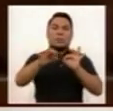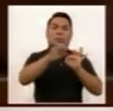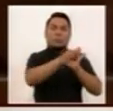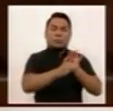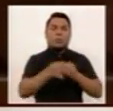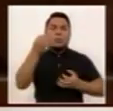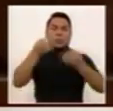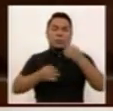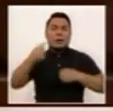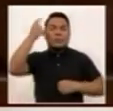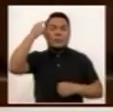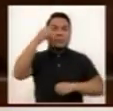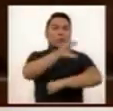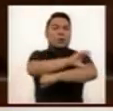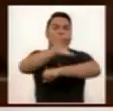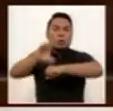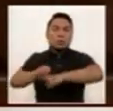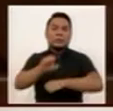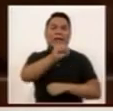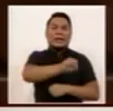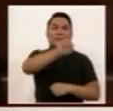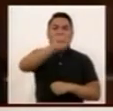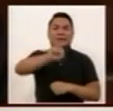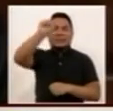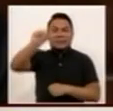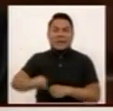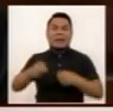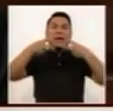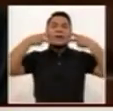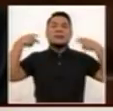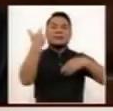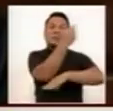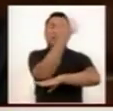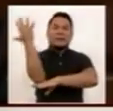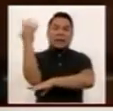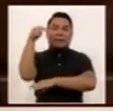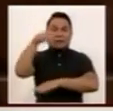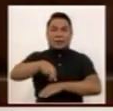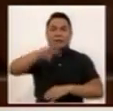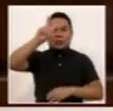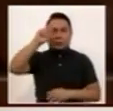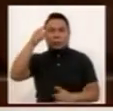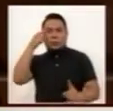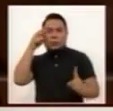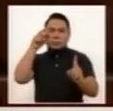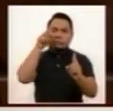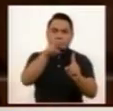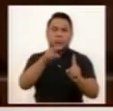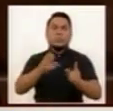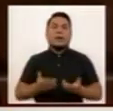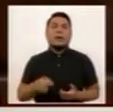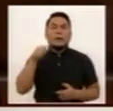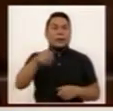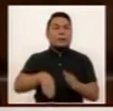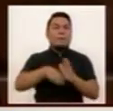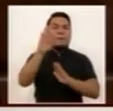pensando en la costa, en la sierra y la selva de nuestro país. Más aún cuando